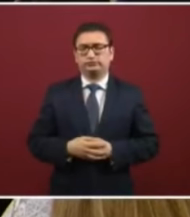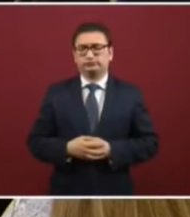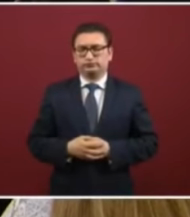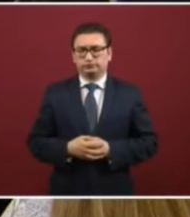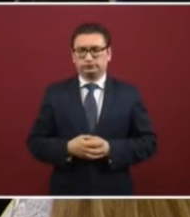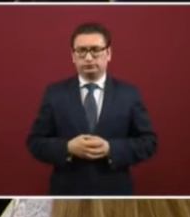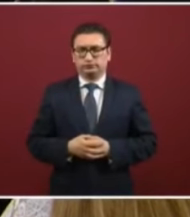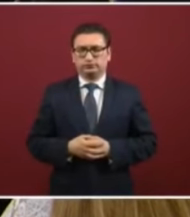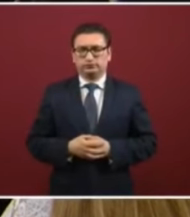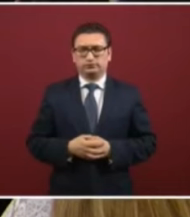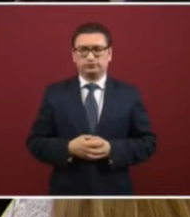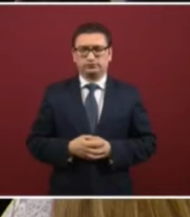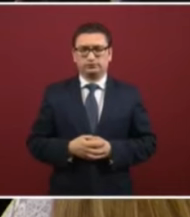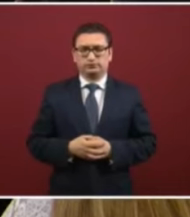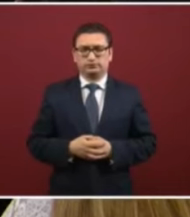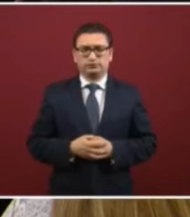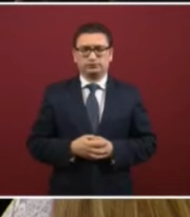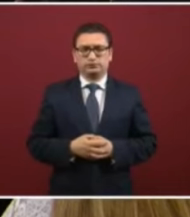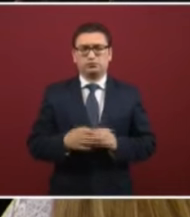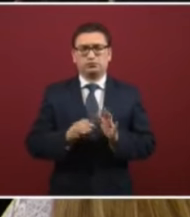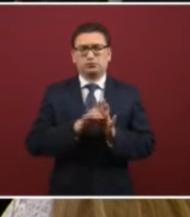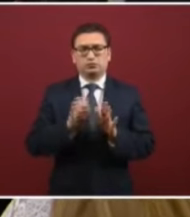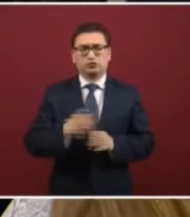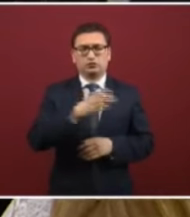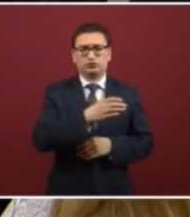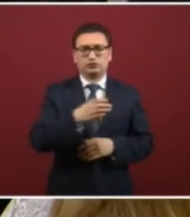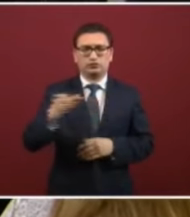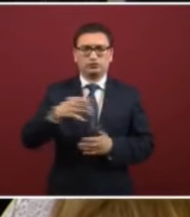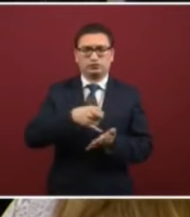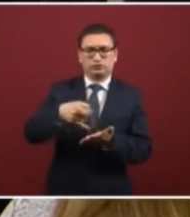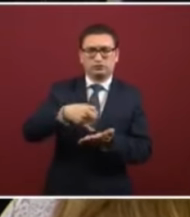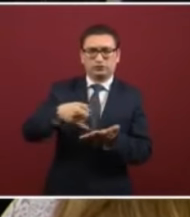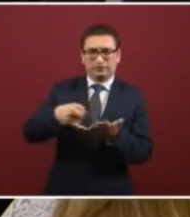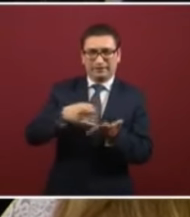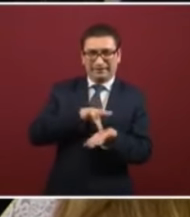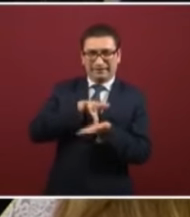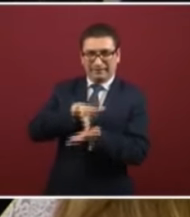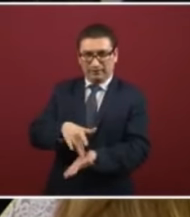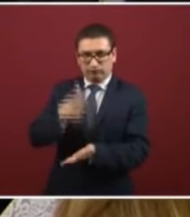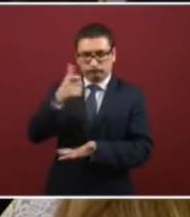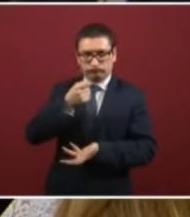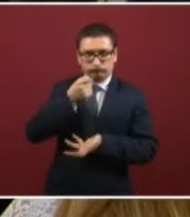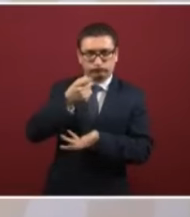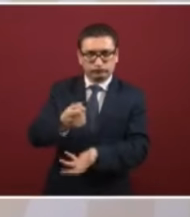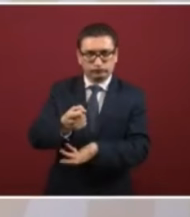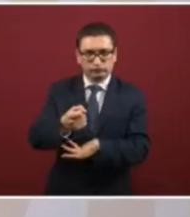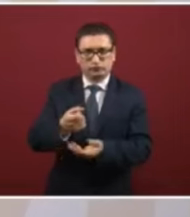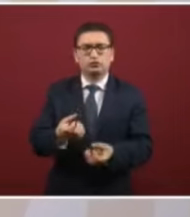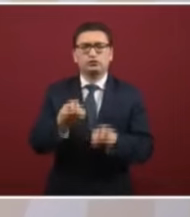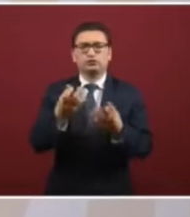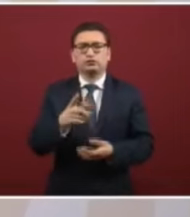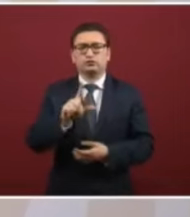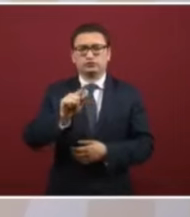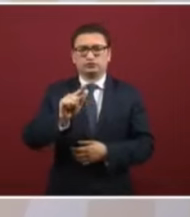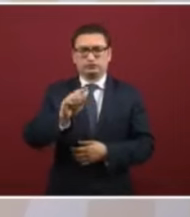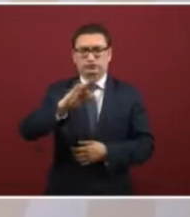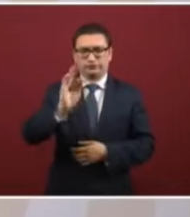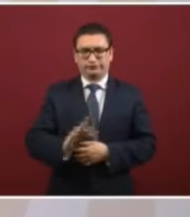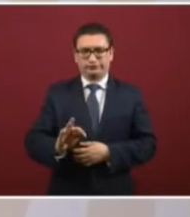En el caso, por ejemplo, los campesinos que reciben apoyo para sembrar, llevamos el